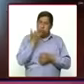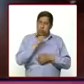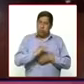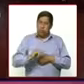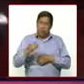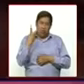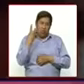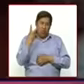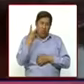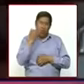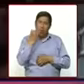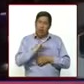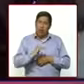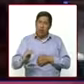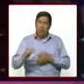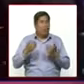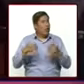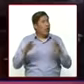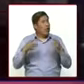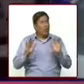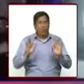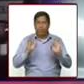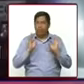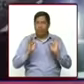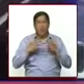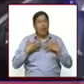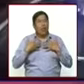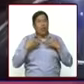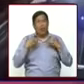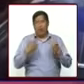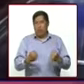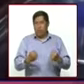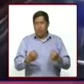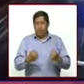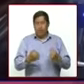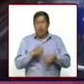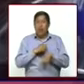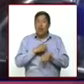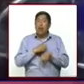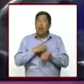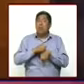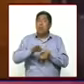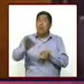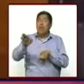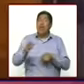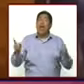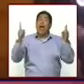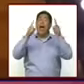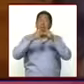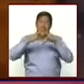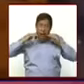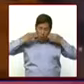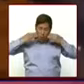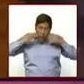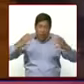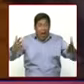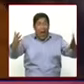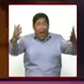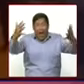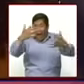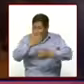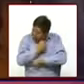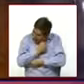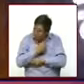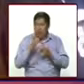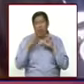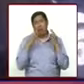de edad, estas dos pequeñitas se encuentran en excelente estado de salud, van a ser enviadas hasta el municipio de Montero para volver a reencontrarse con la familia